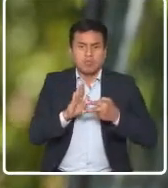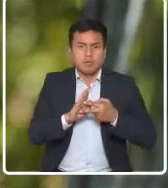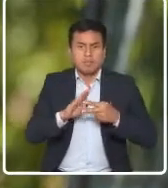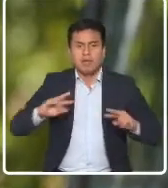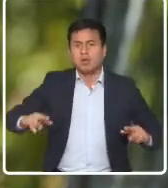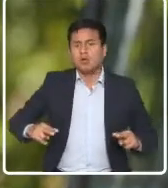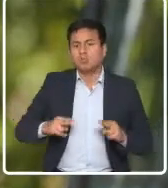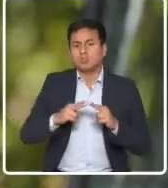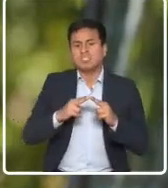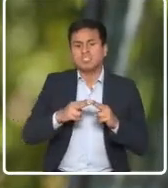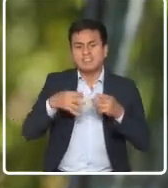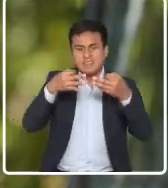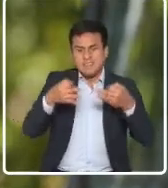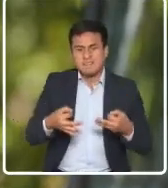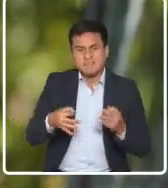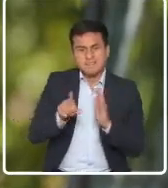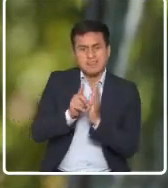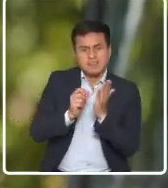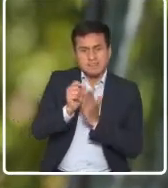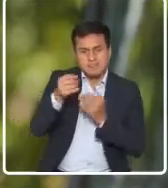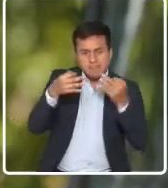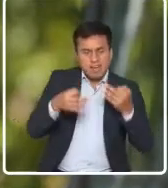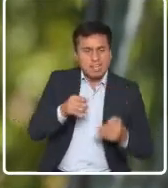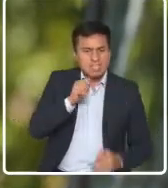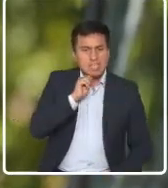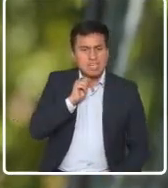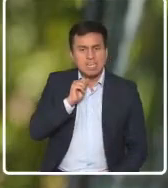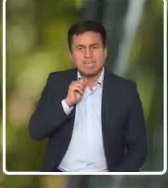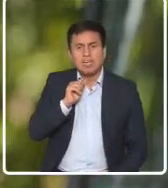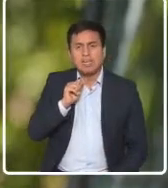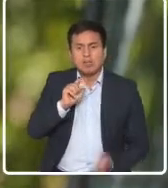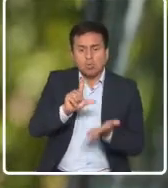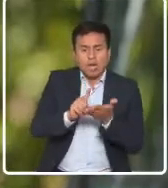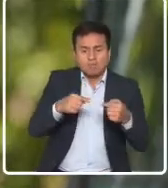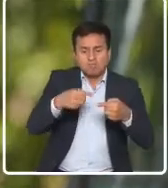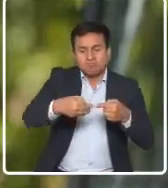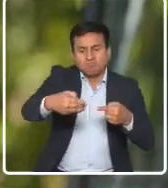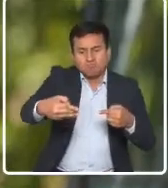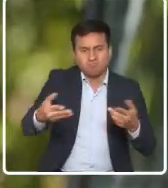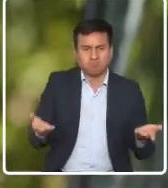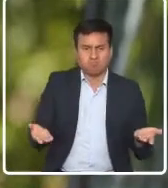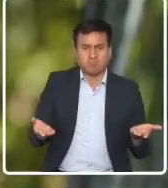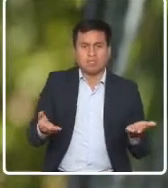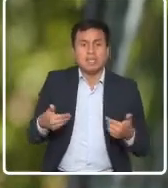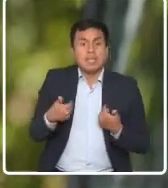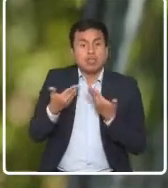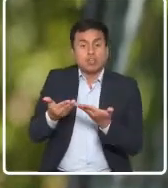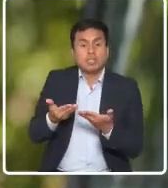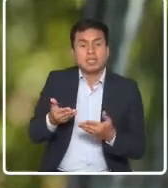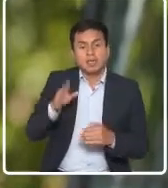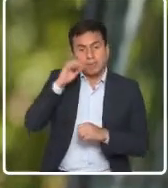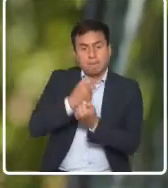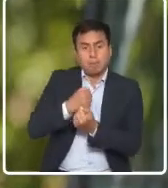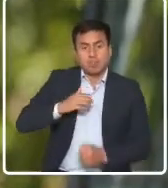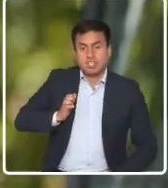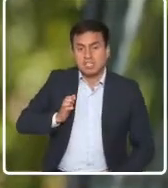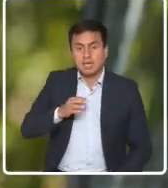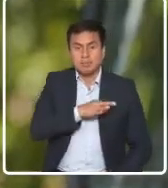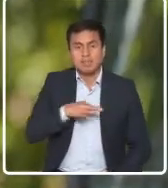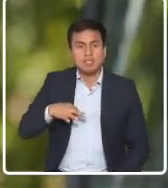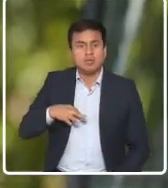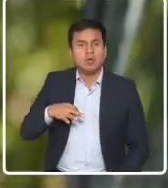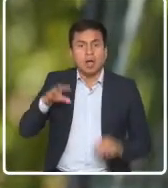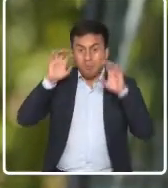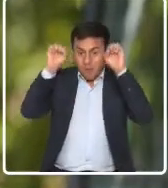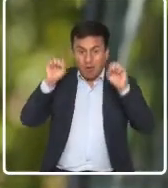las construcciones informales en la zona de interfaz, que dote a policías, Ministerio